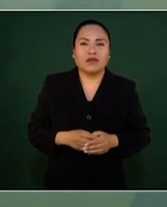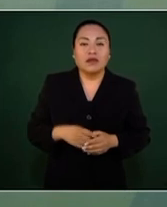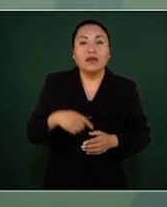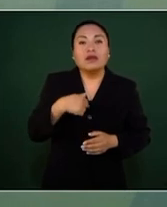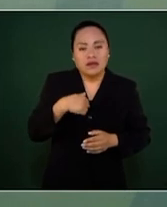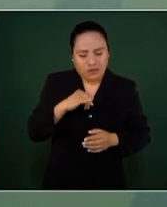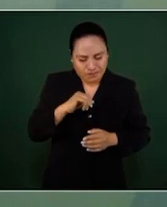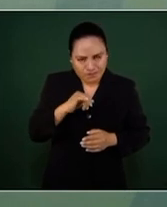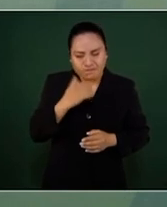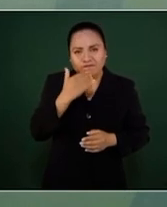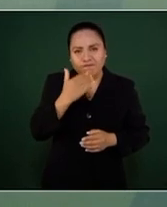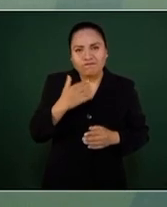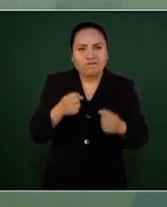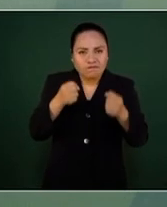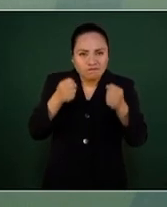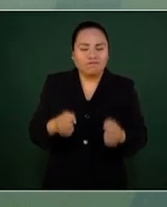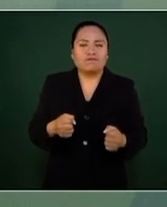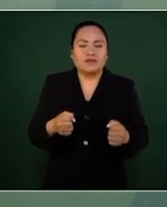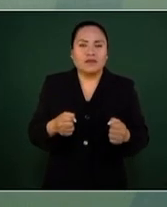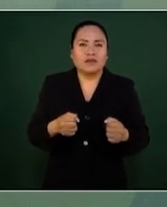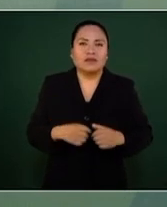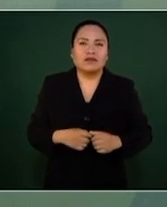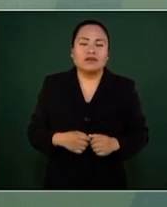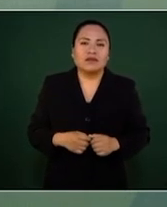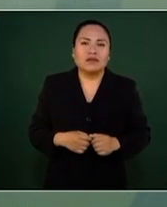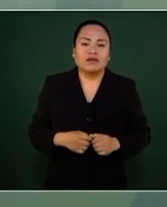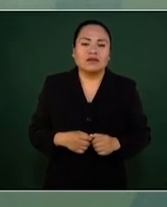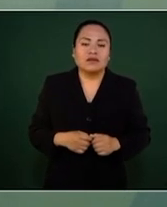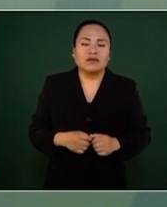garantizarles que estamos